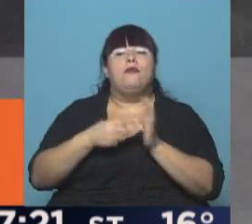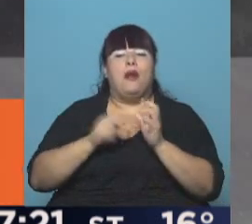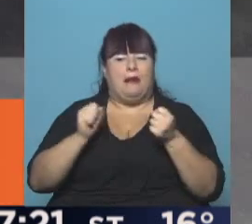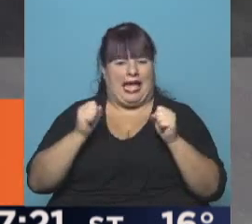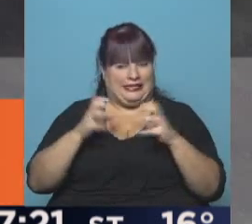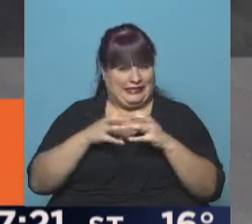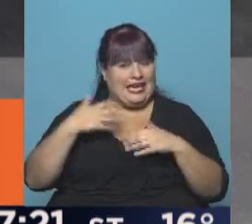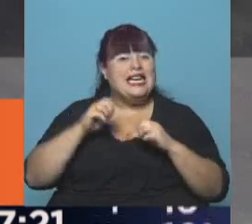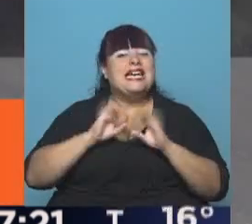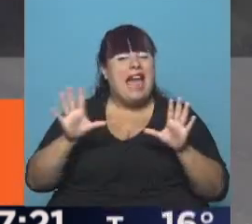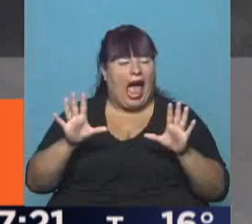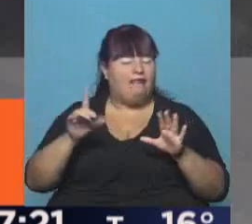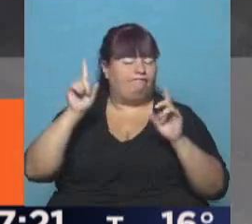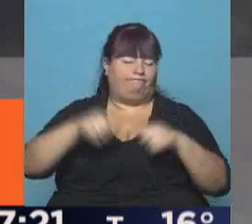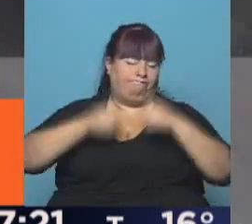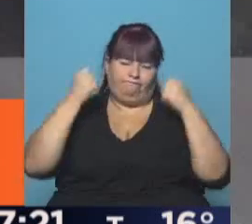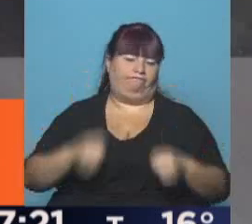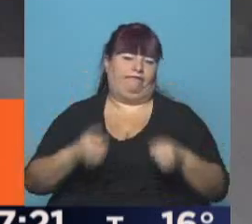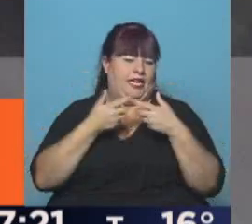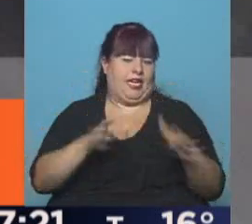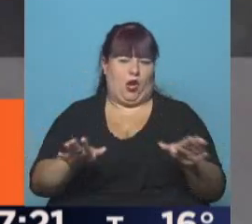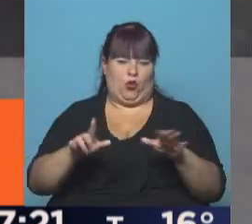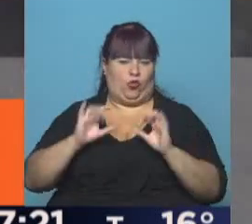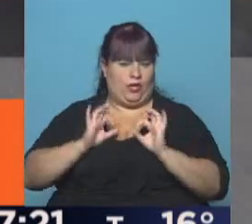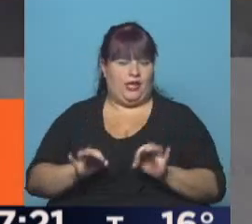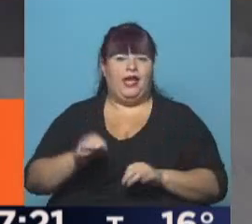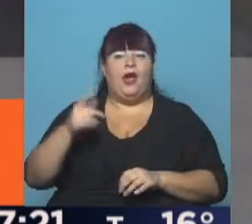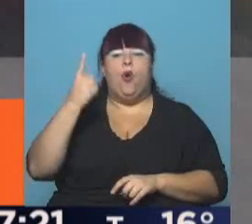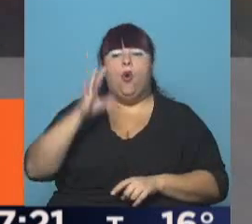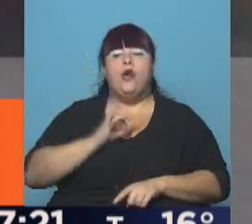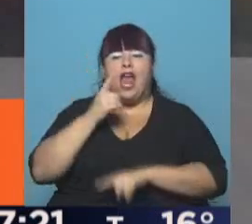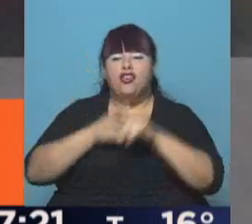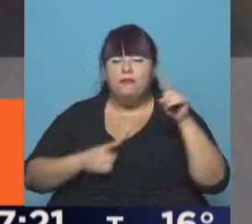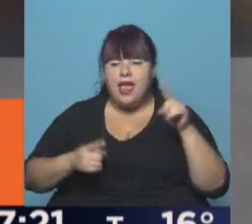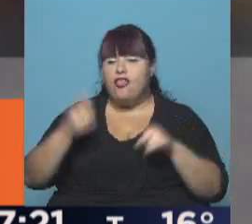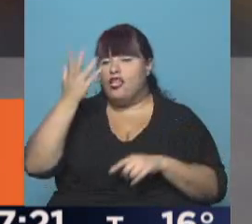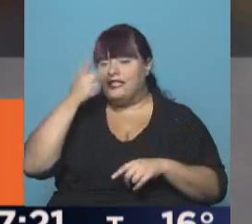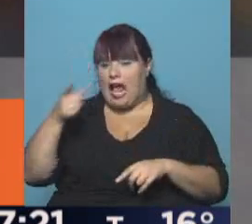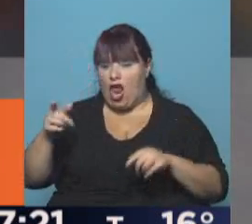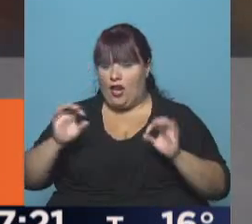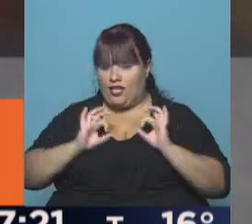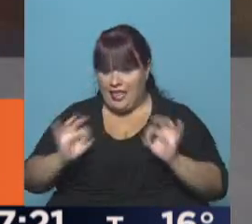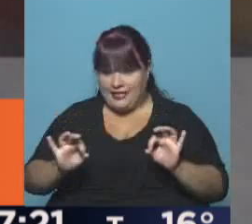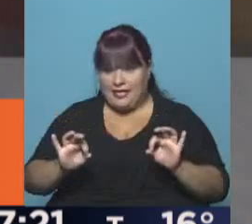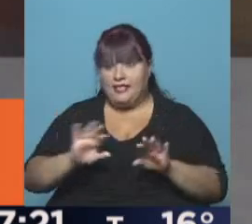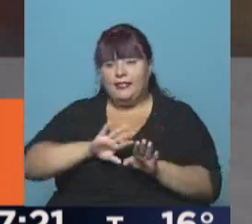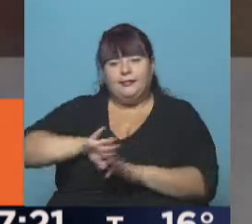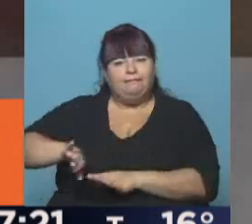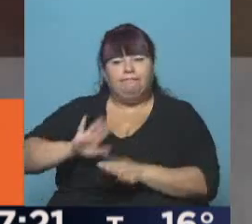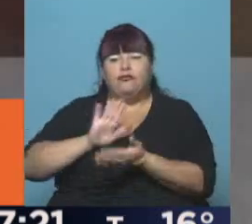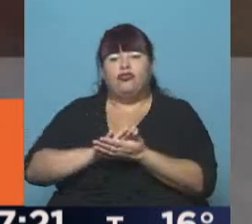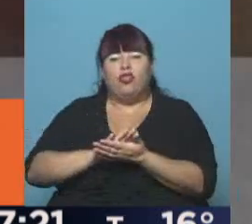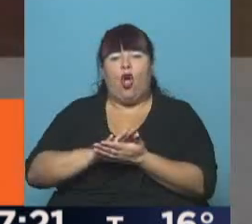estrés severo lo llevó a tomar esta determinación. 18 meses de licencia en San Lorenzo de Almagro, se ha apartado de lo que